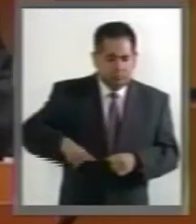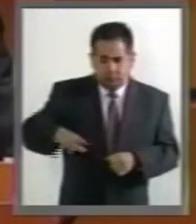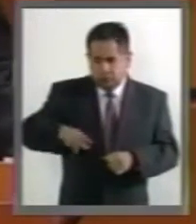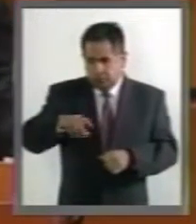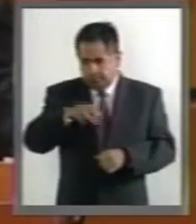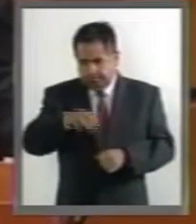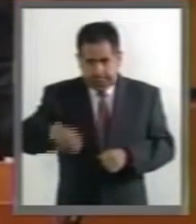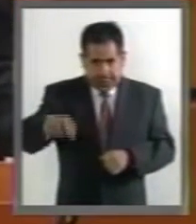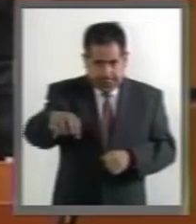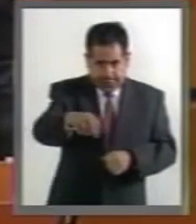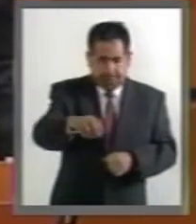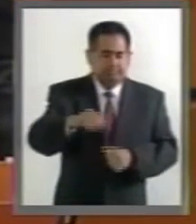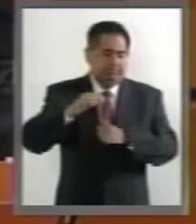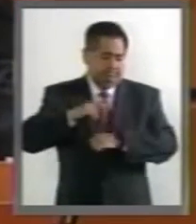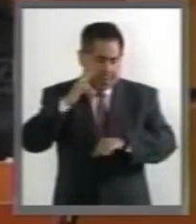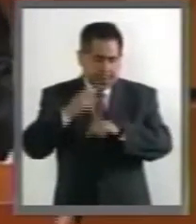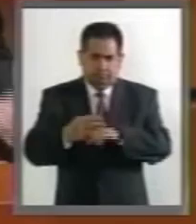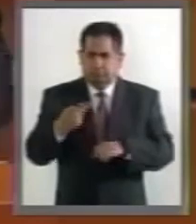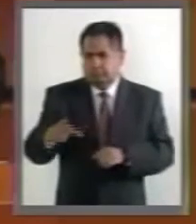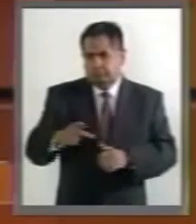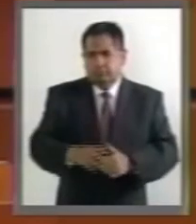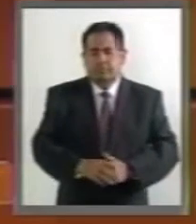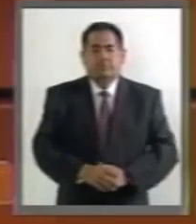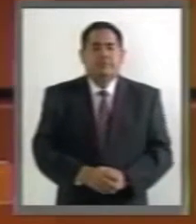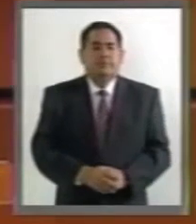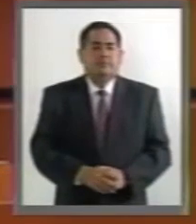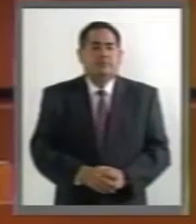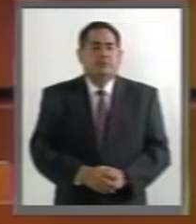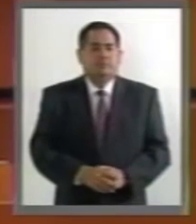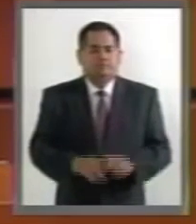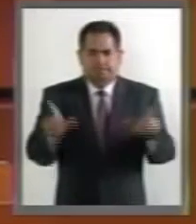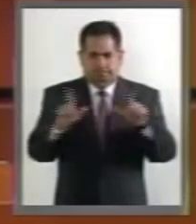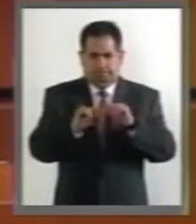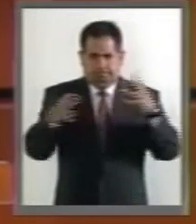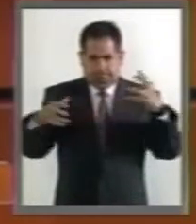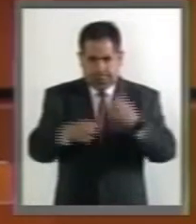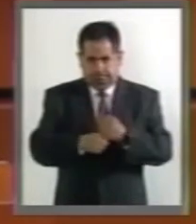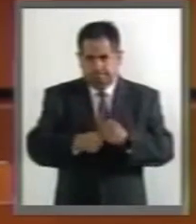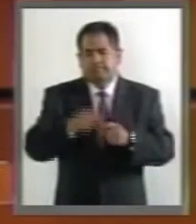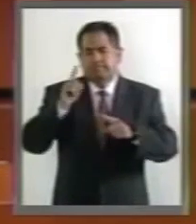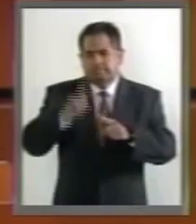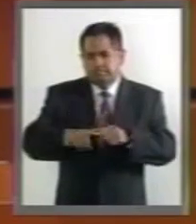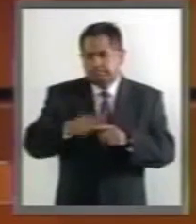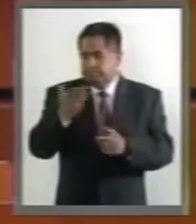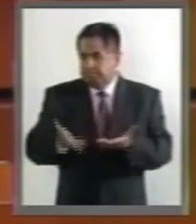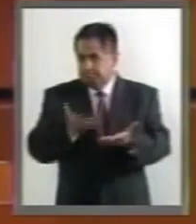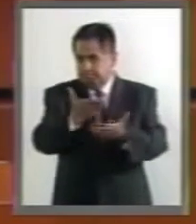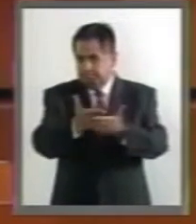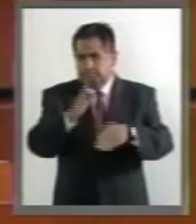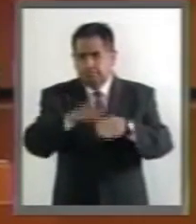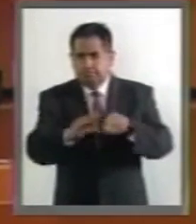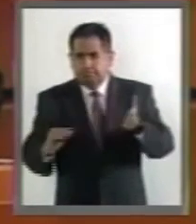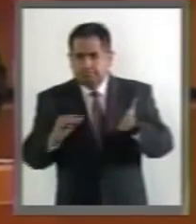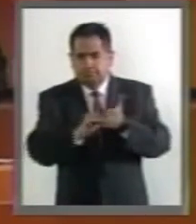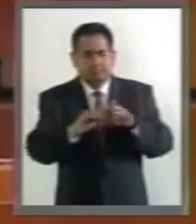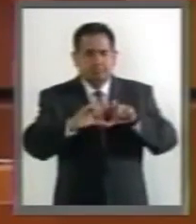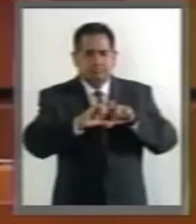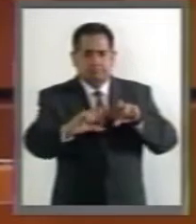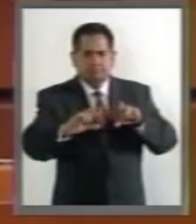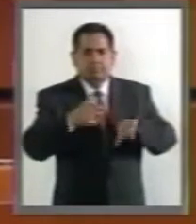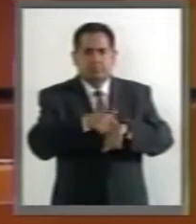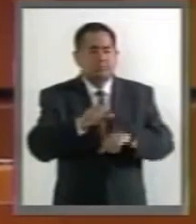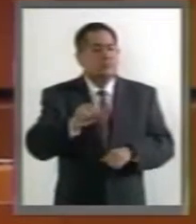entidades federativas correspondientes. En concreto, se propone la adición de un capítulo quinto